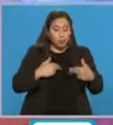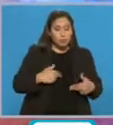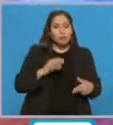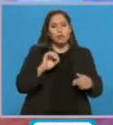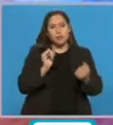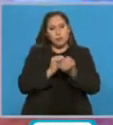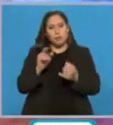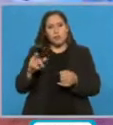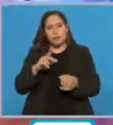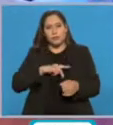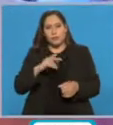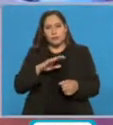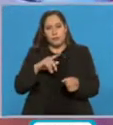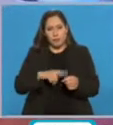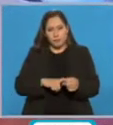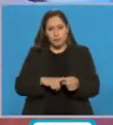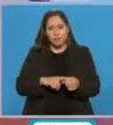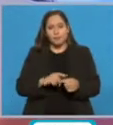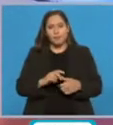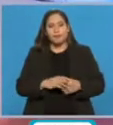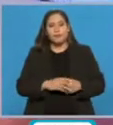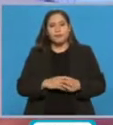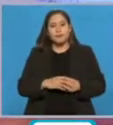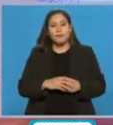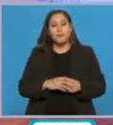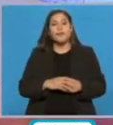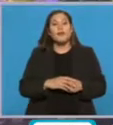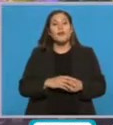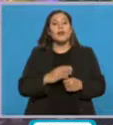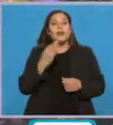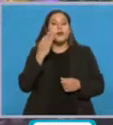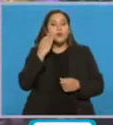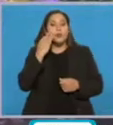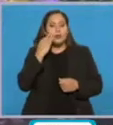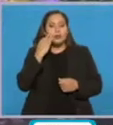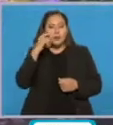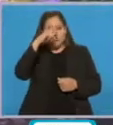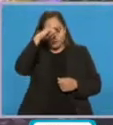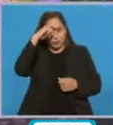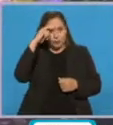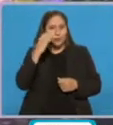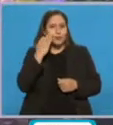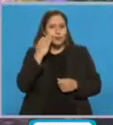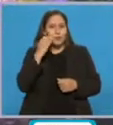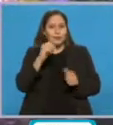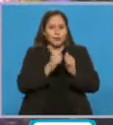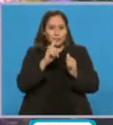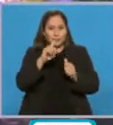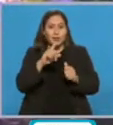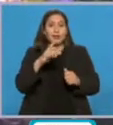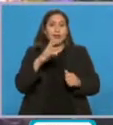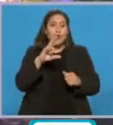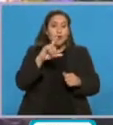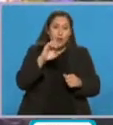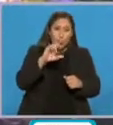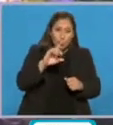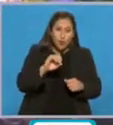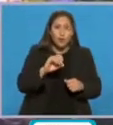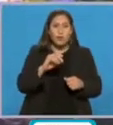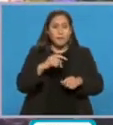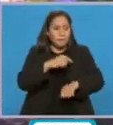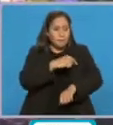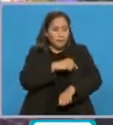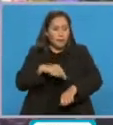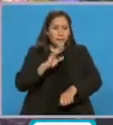qué no, también en nuestros animales de compañía. Algunas toallitas húmedas también, si hay lodo, si se llegan a manchar, raspar,